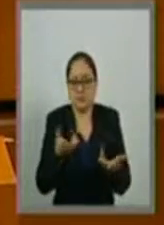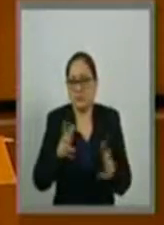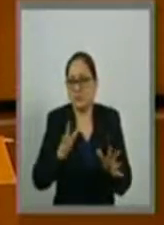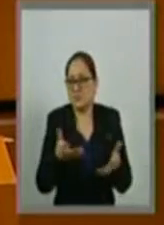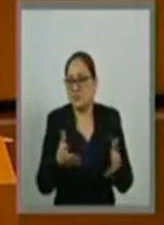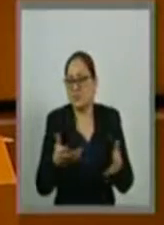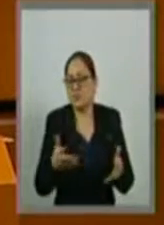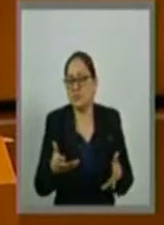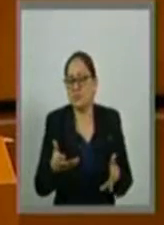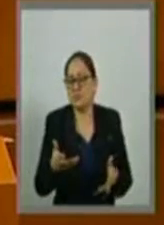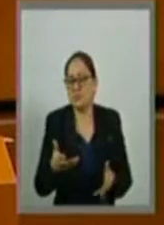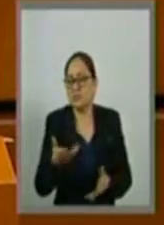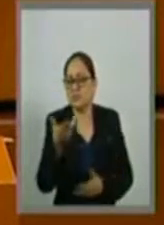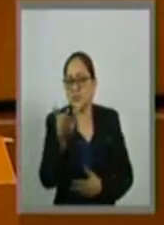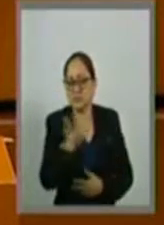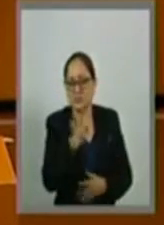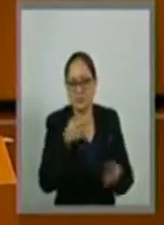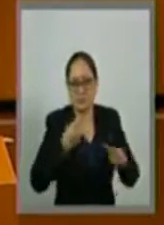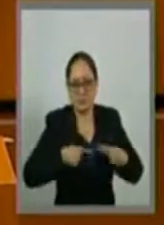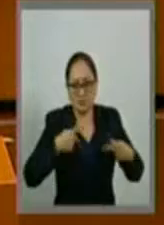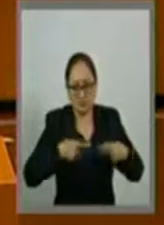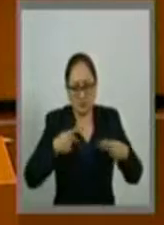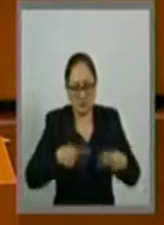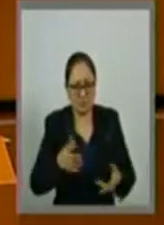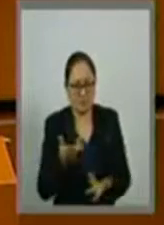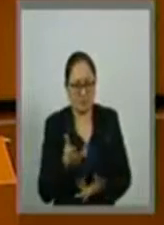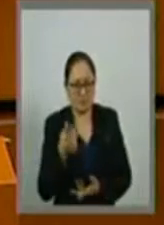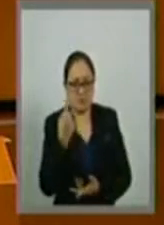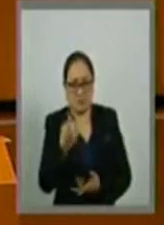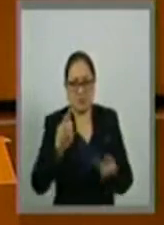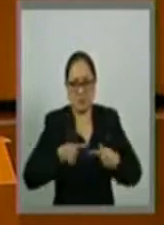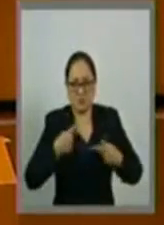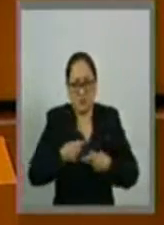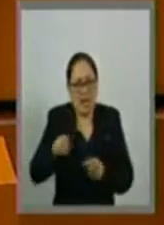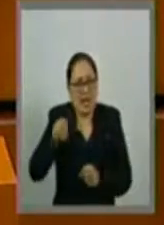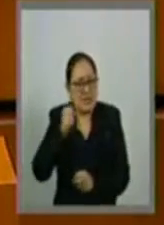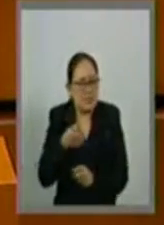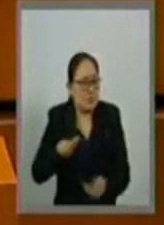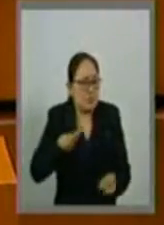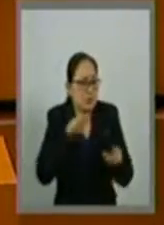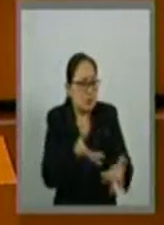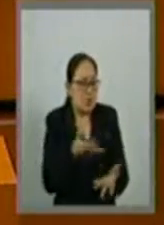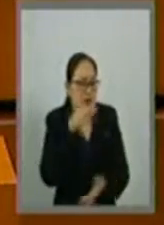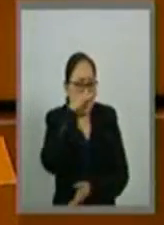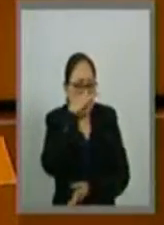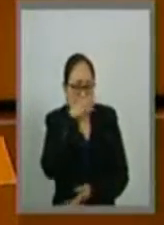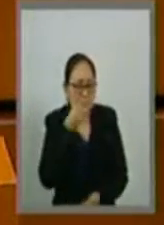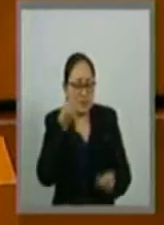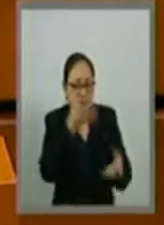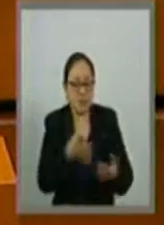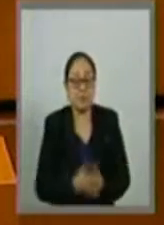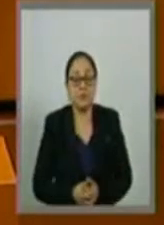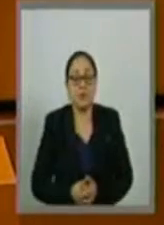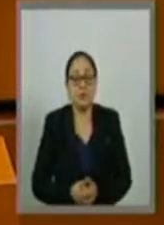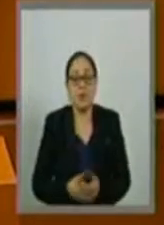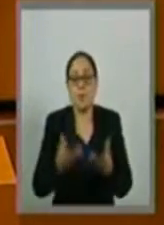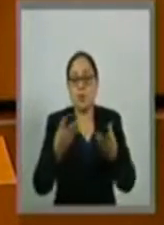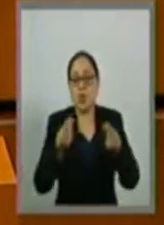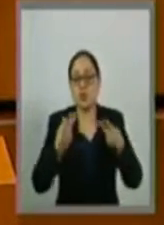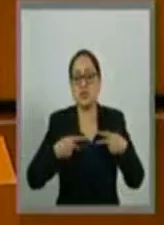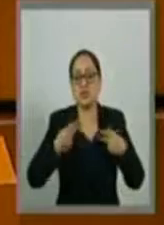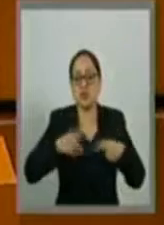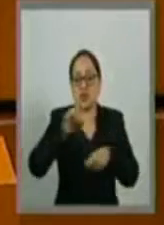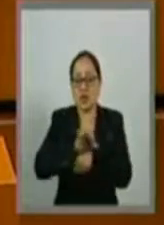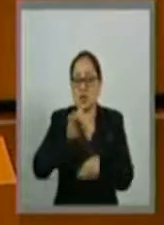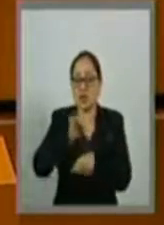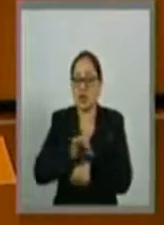solamente de 10 personas, solamente una es la que lo hace de forma altruista. Cientos de personas requieren diariamente